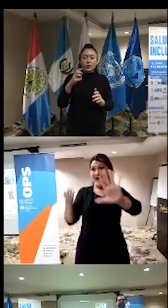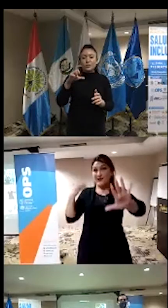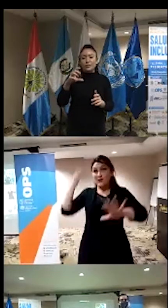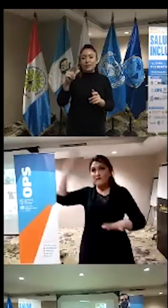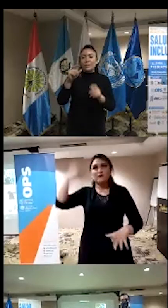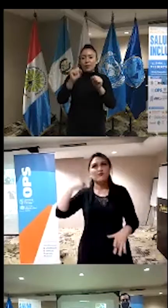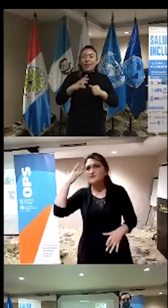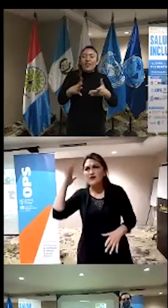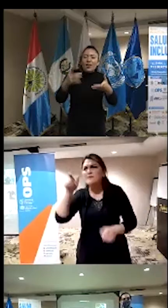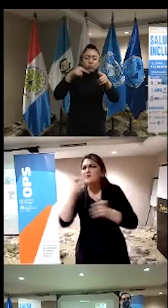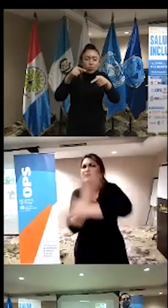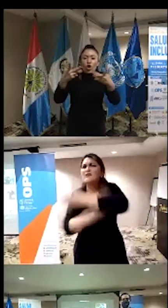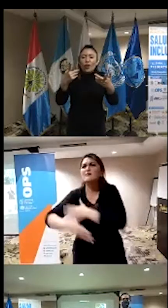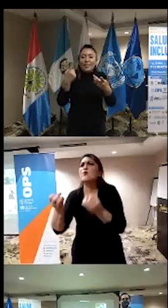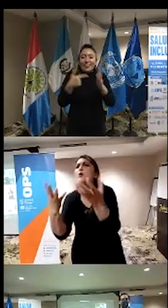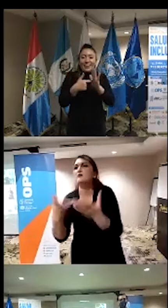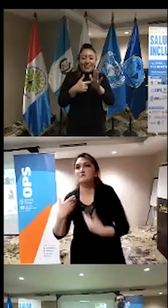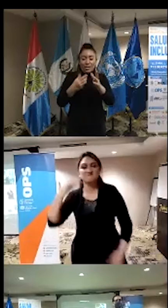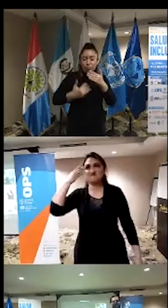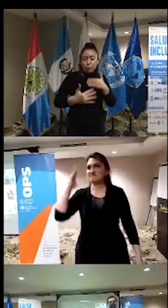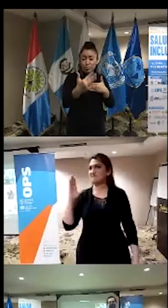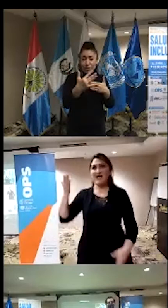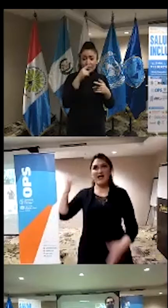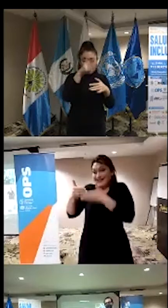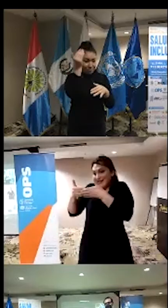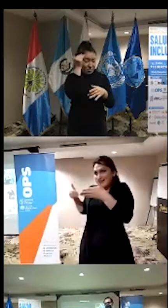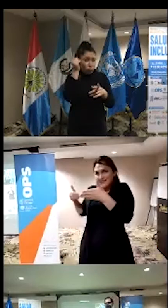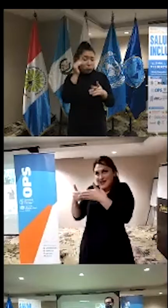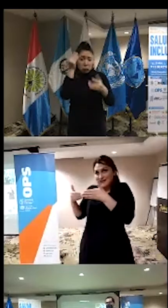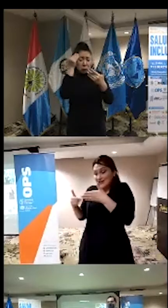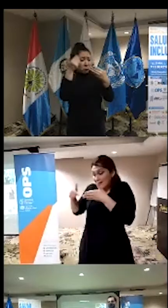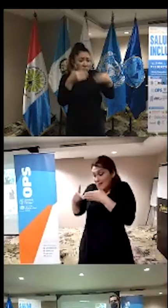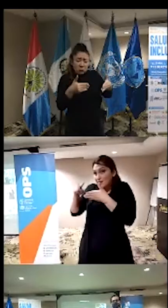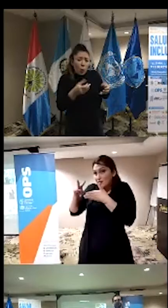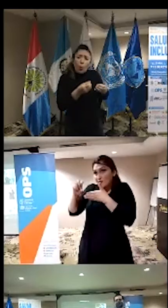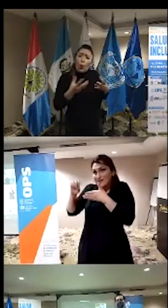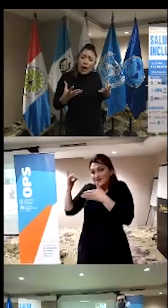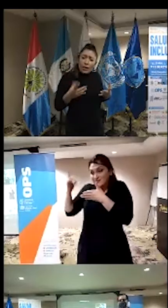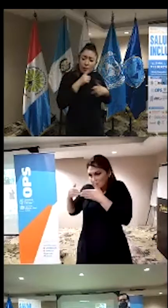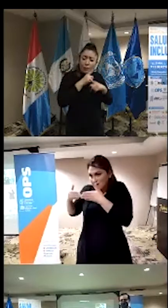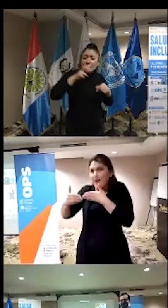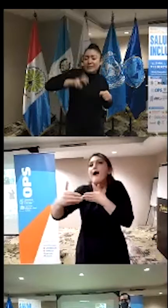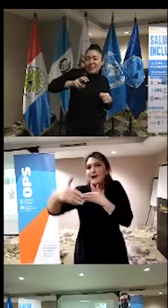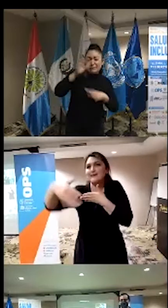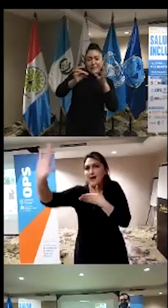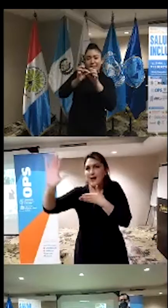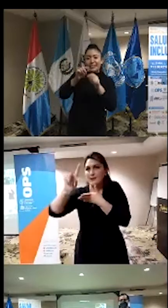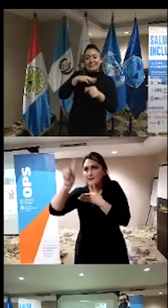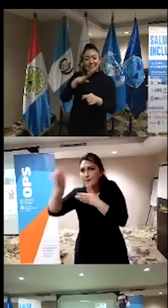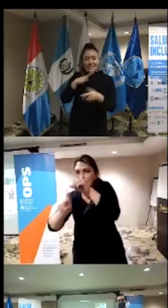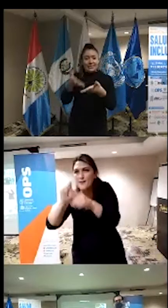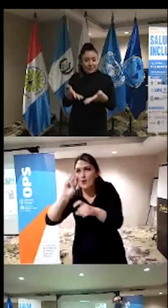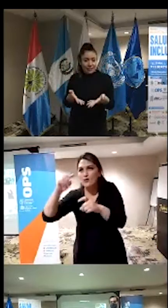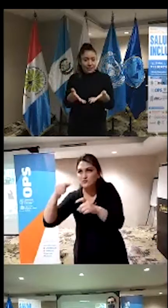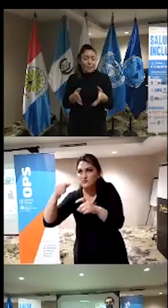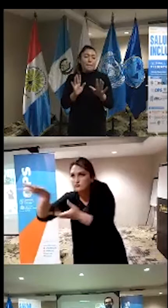encontraban, cuáles eran los rangos de edad, y obviamente si no se sabía eso, pues no se sabían las necesidades específicas que se tienen.